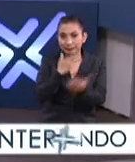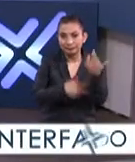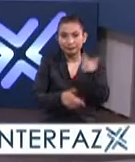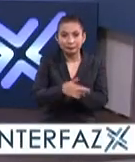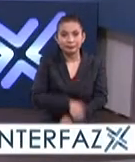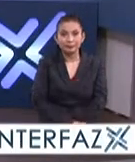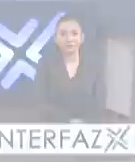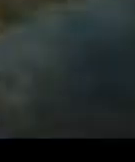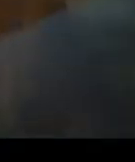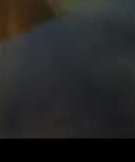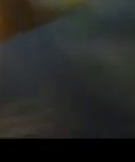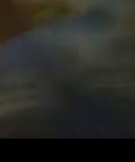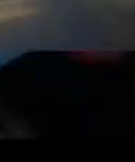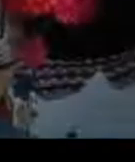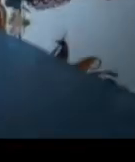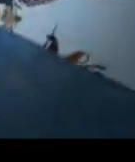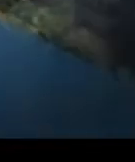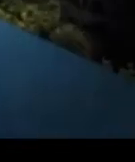volvemos.